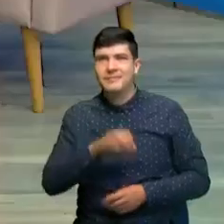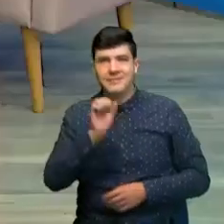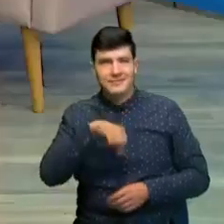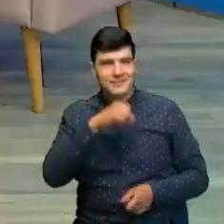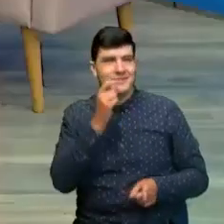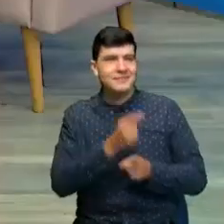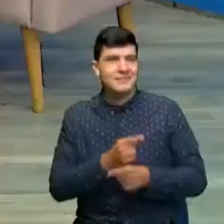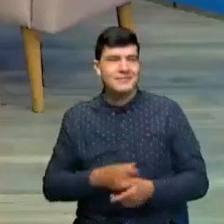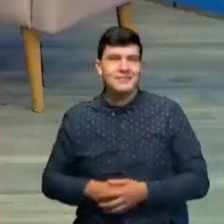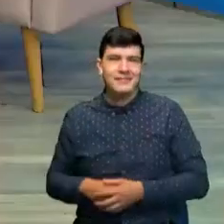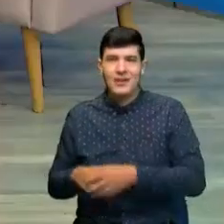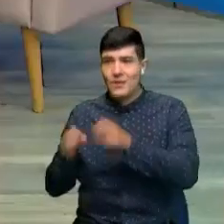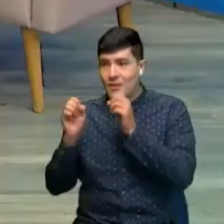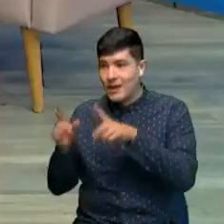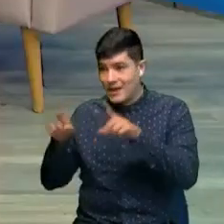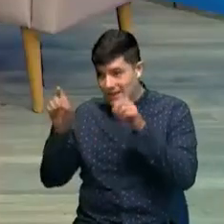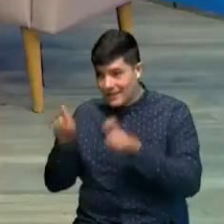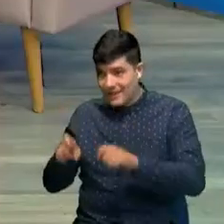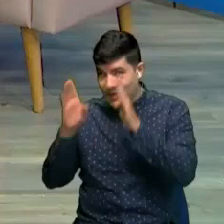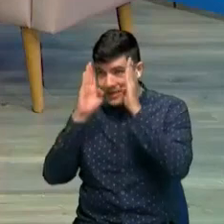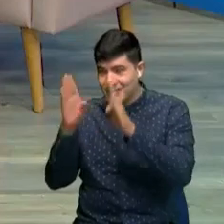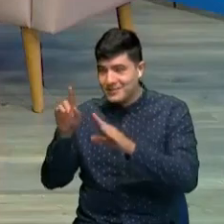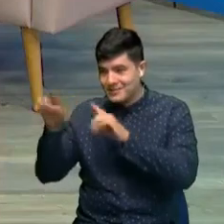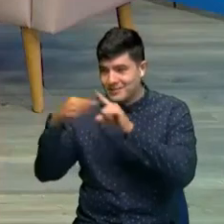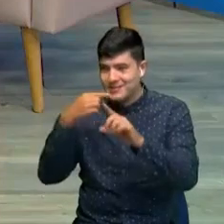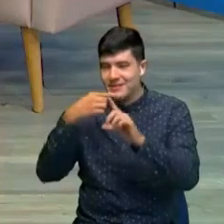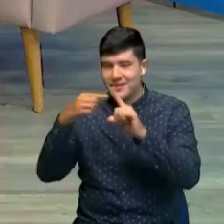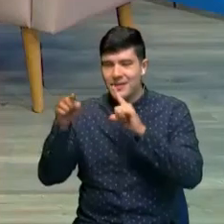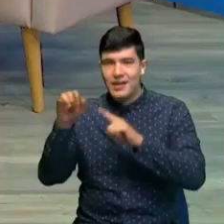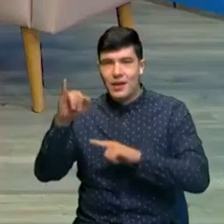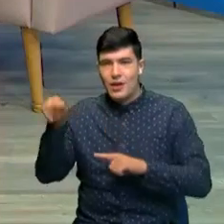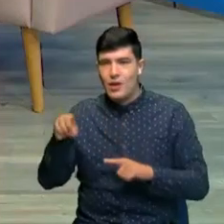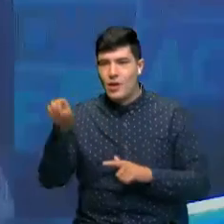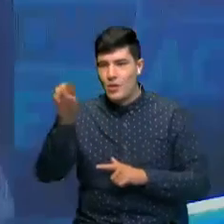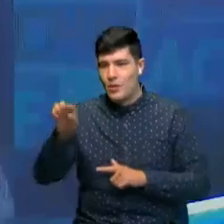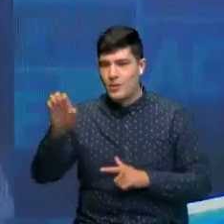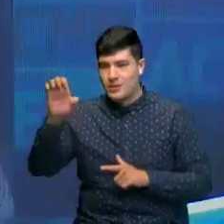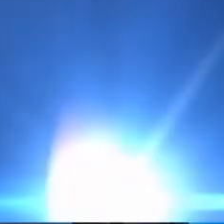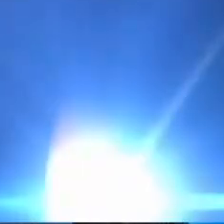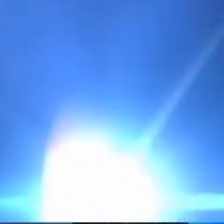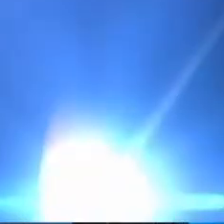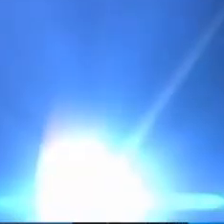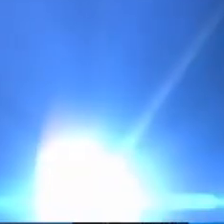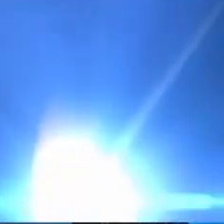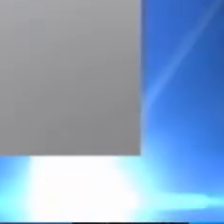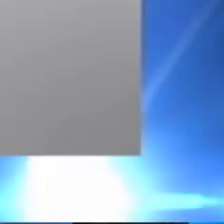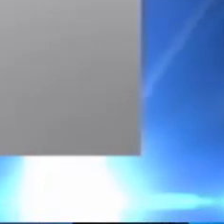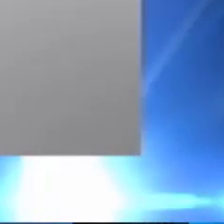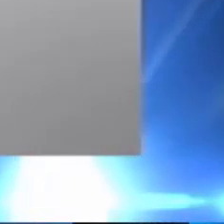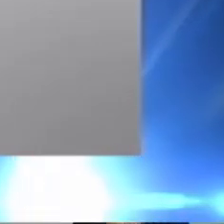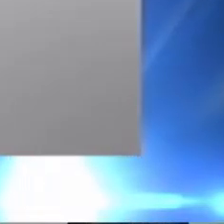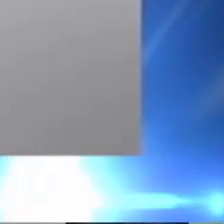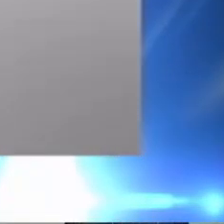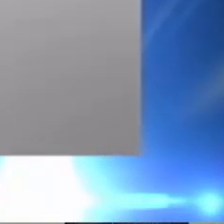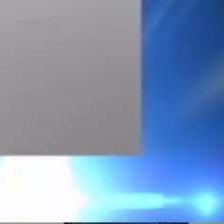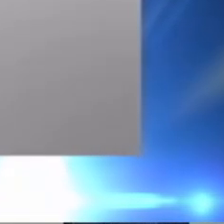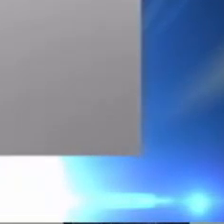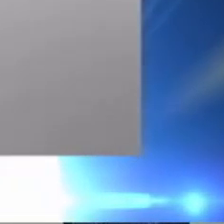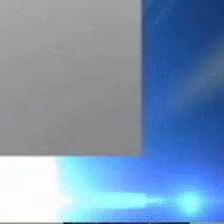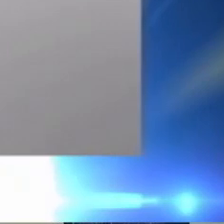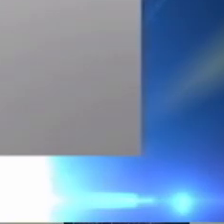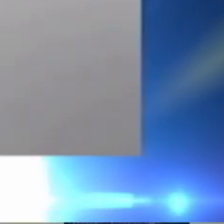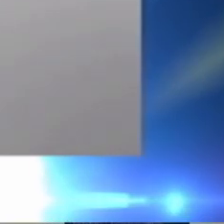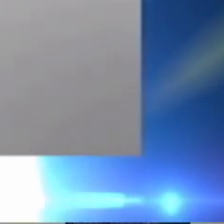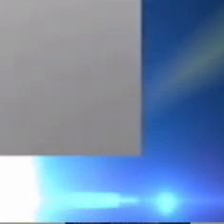Bueno, vamos a atender un mensaje que nos dice el señor José de la Cruz. Dice, tengo 20 años de convivir con mi